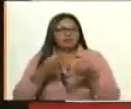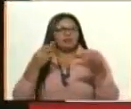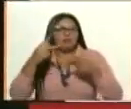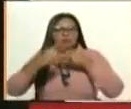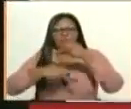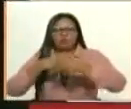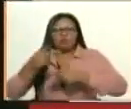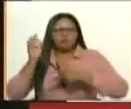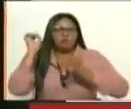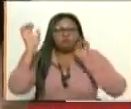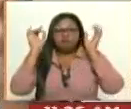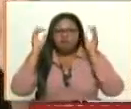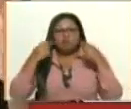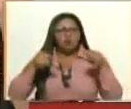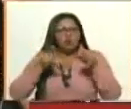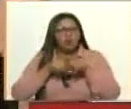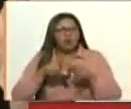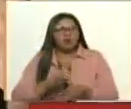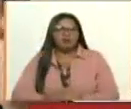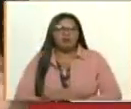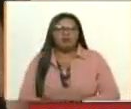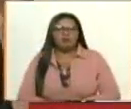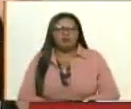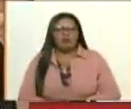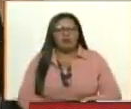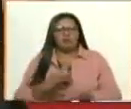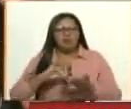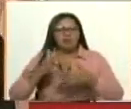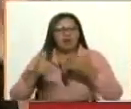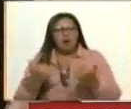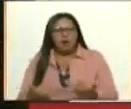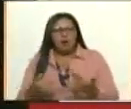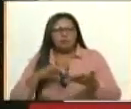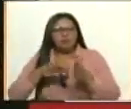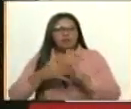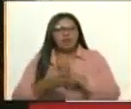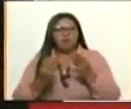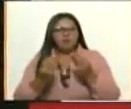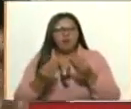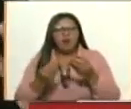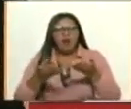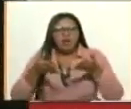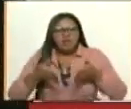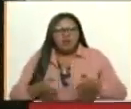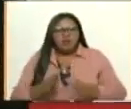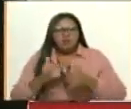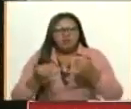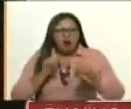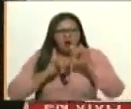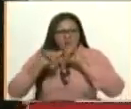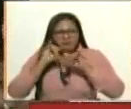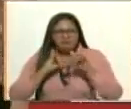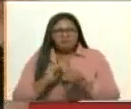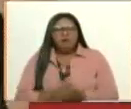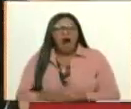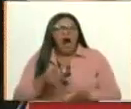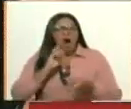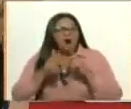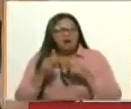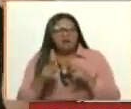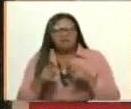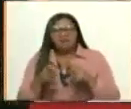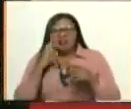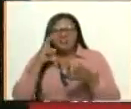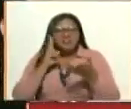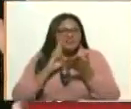de creatividad, cada detalle de lo que significó levantar ese nacimiento, que en muchos casos fue viviente, nacimientos